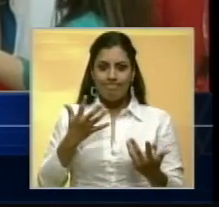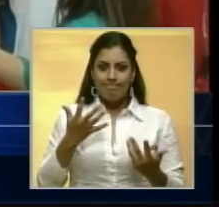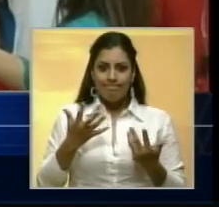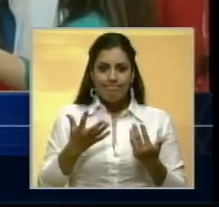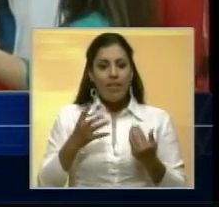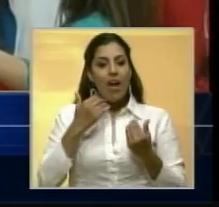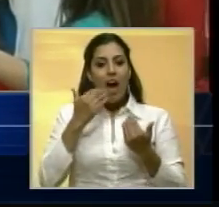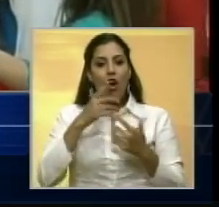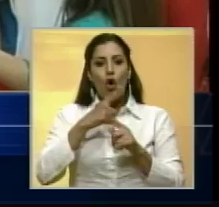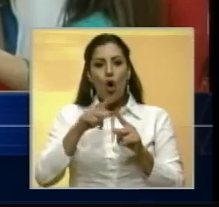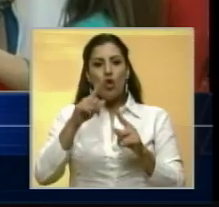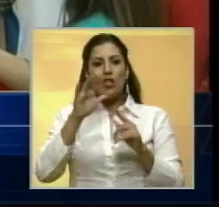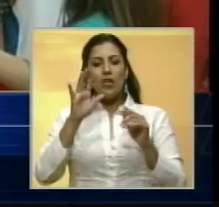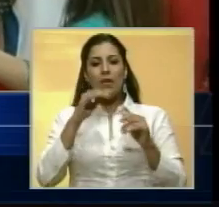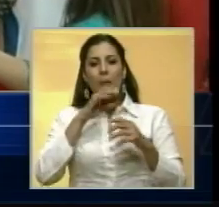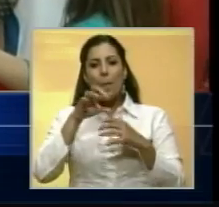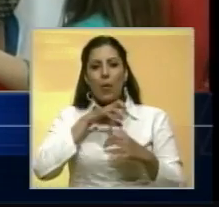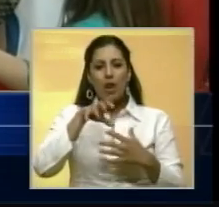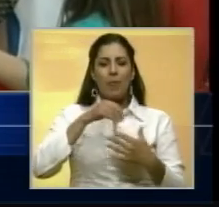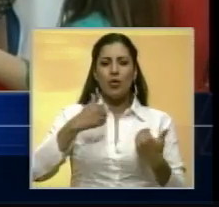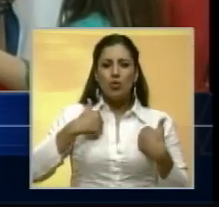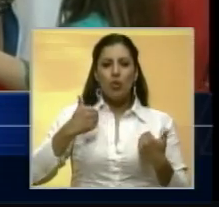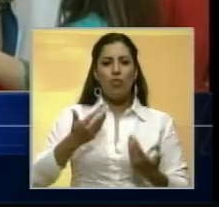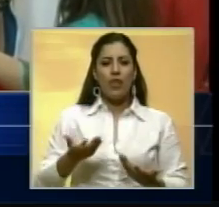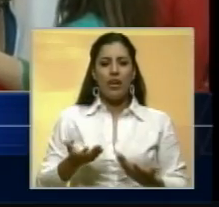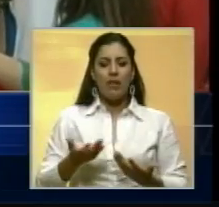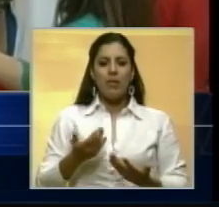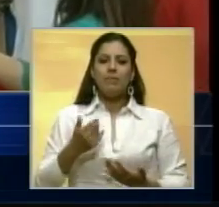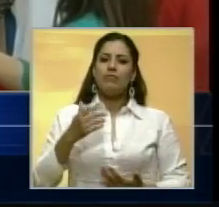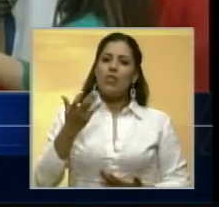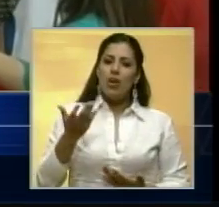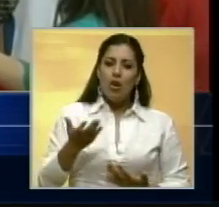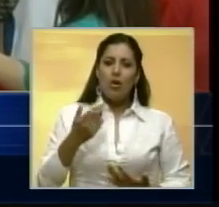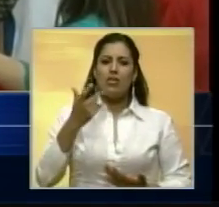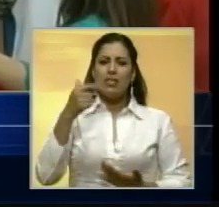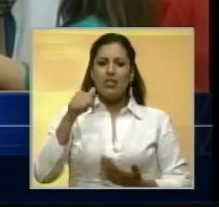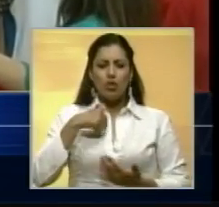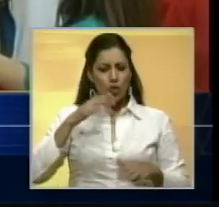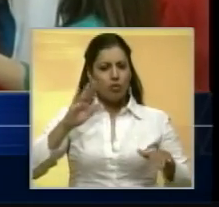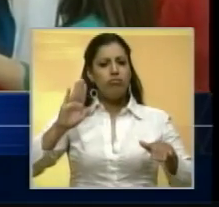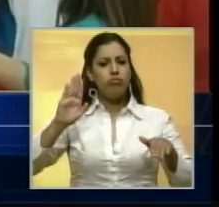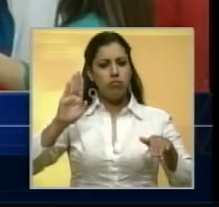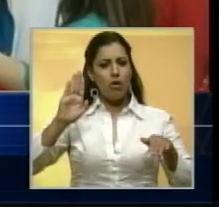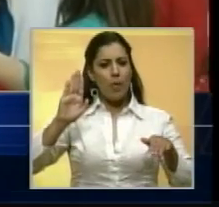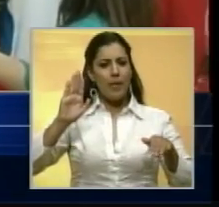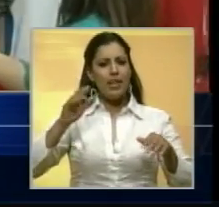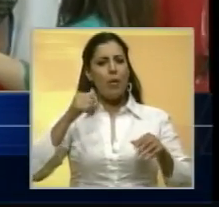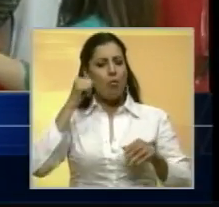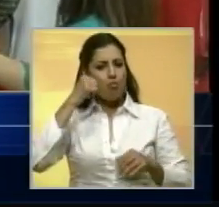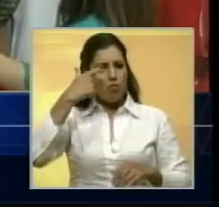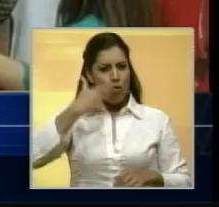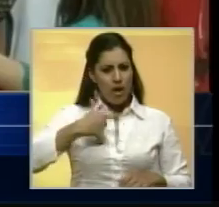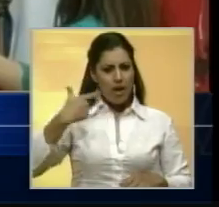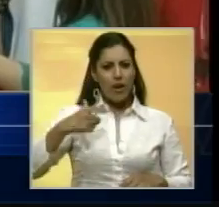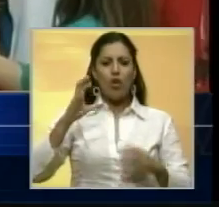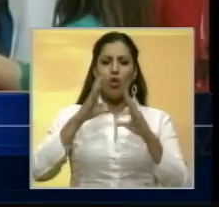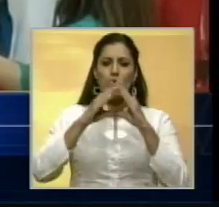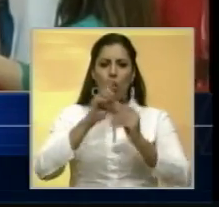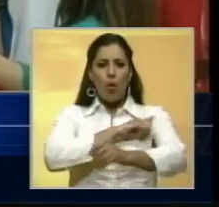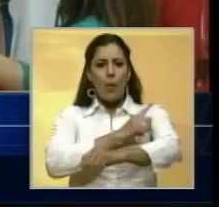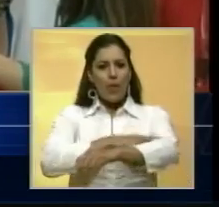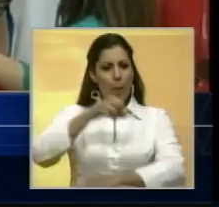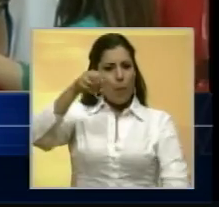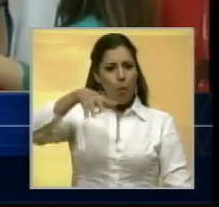la mujer bolivariana la que ha tomado un protagonismo. En la actividad del día de ayer veíamos las mujeres y todo el poder popular